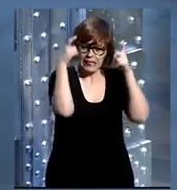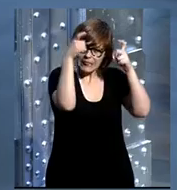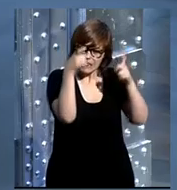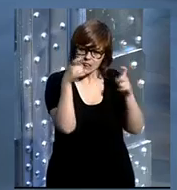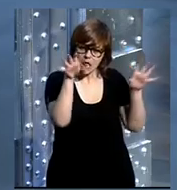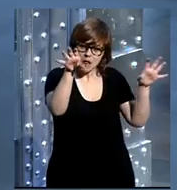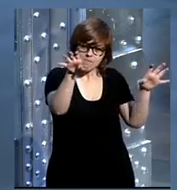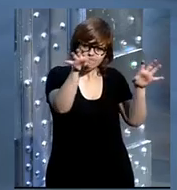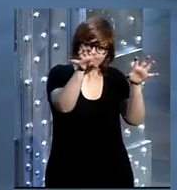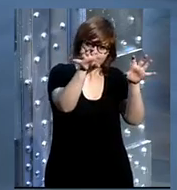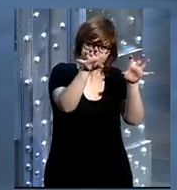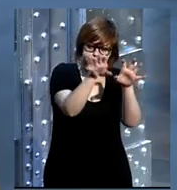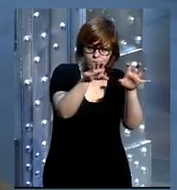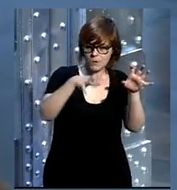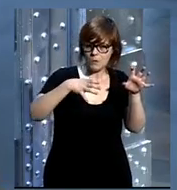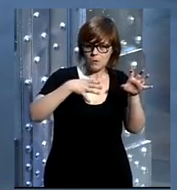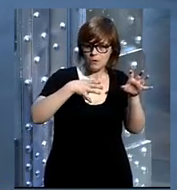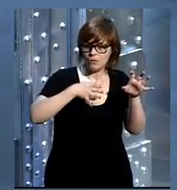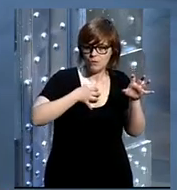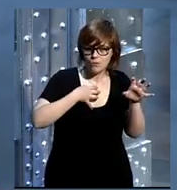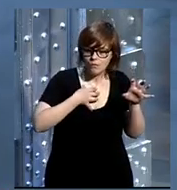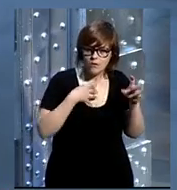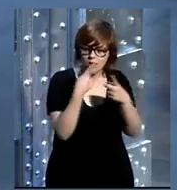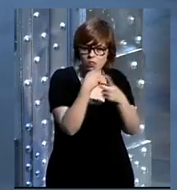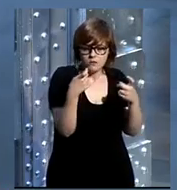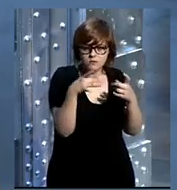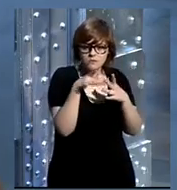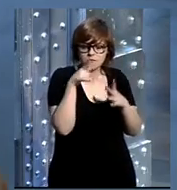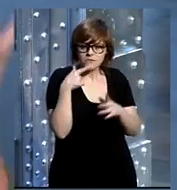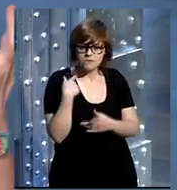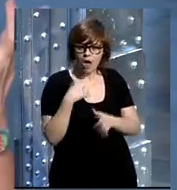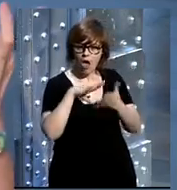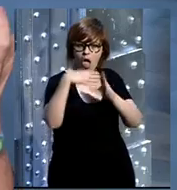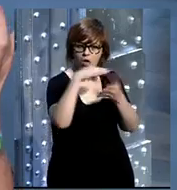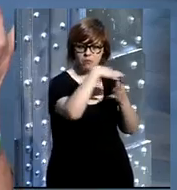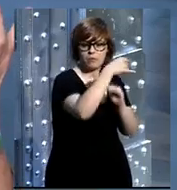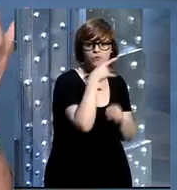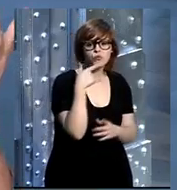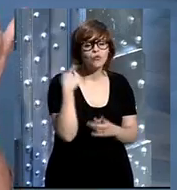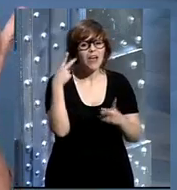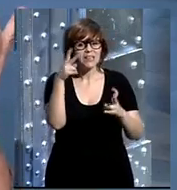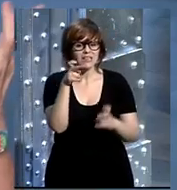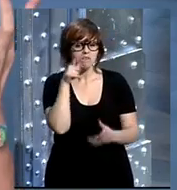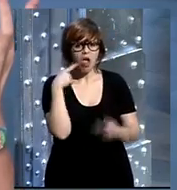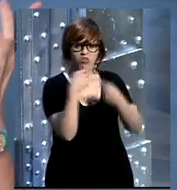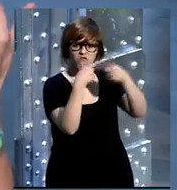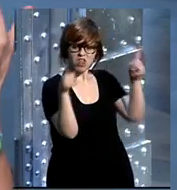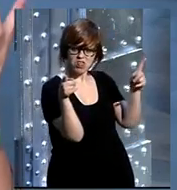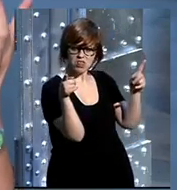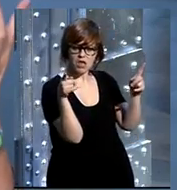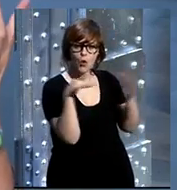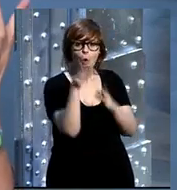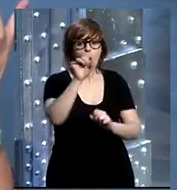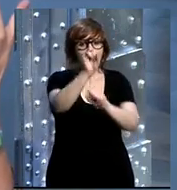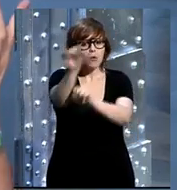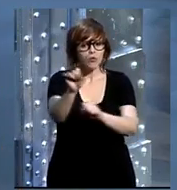determinante, sino que de alguna manera se ahondaran las diferencias. Nadie es campeón en la defensa de la protección